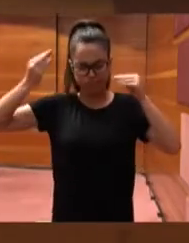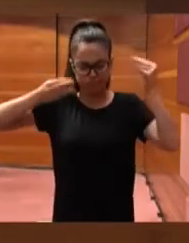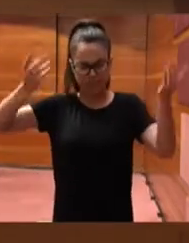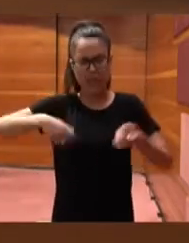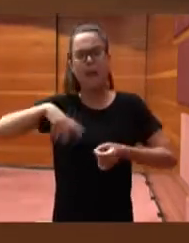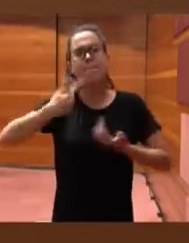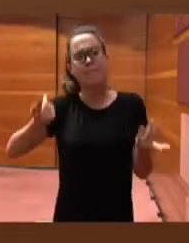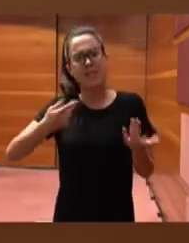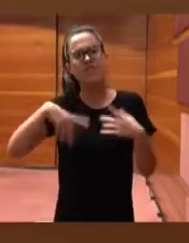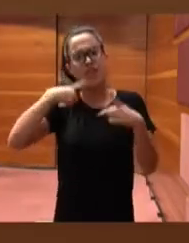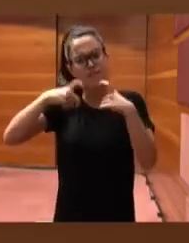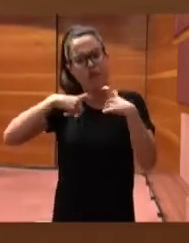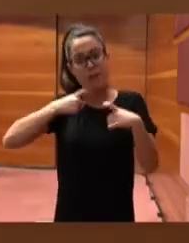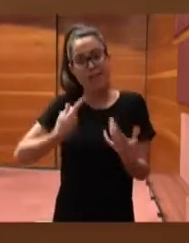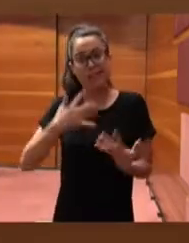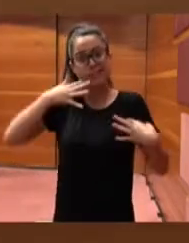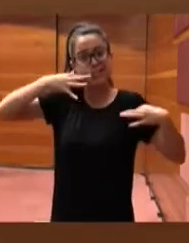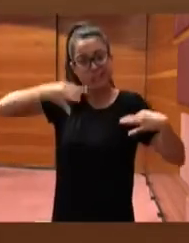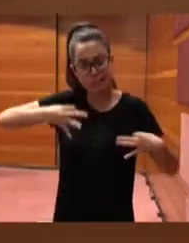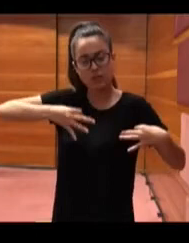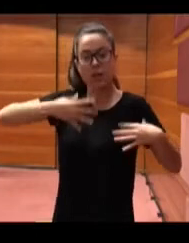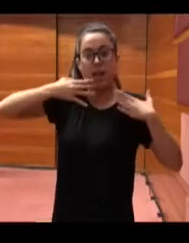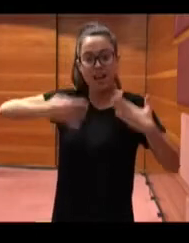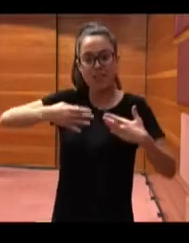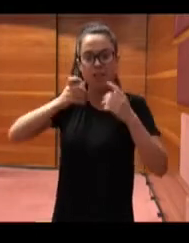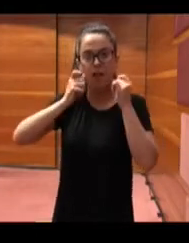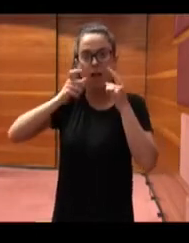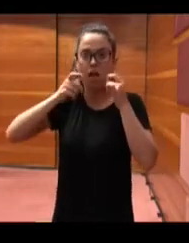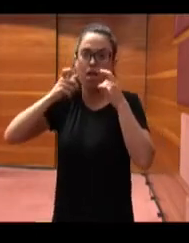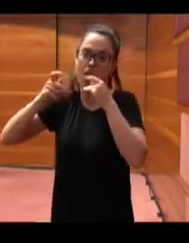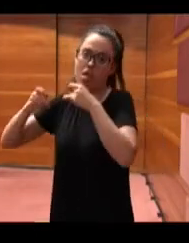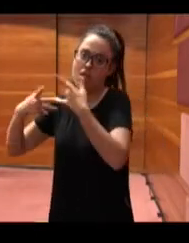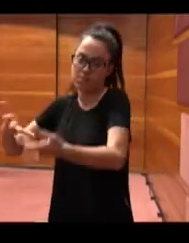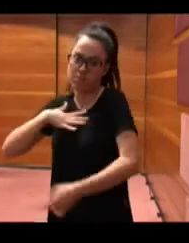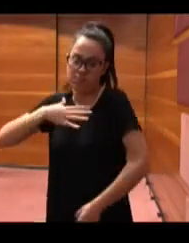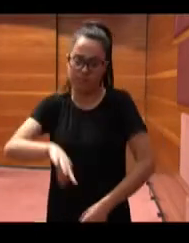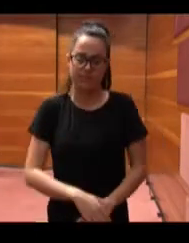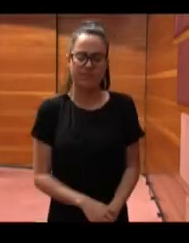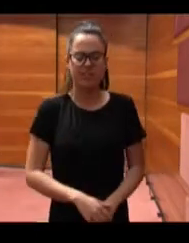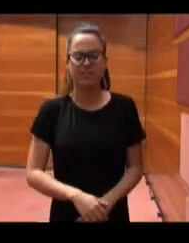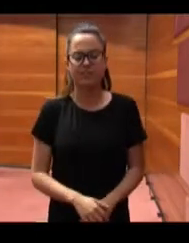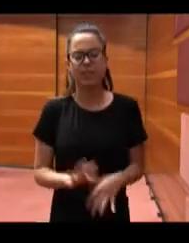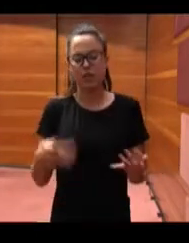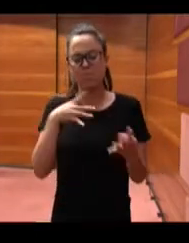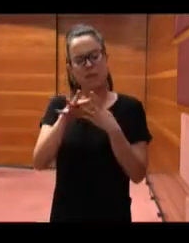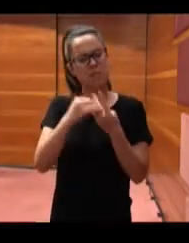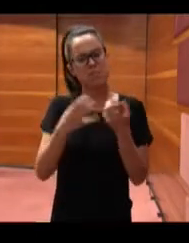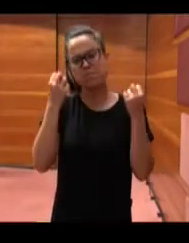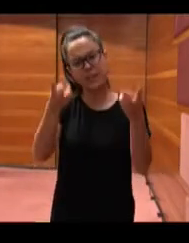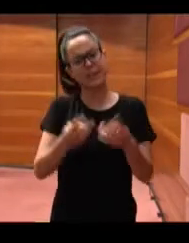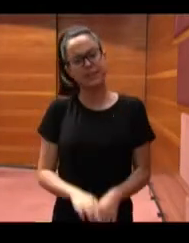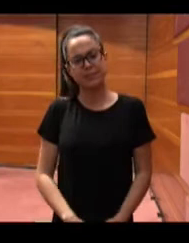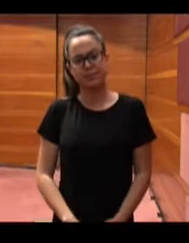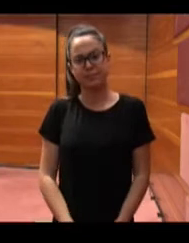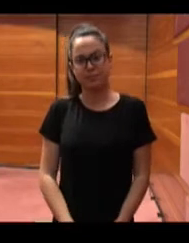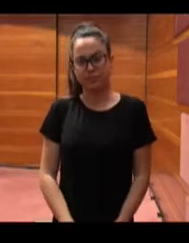a información verificable, ¿no? Bien, por lo tanto, hemos dicho, hay que saber los para qué de la transparencia. No hago transparencia